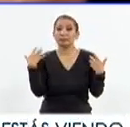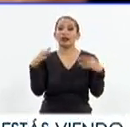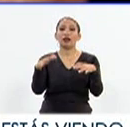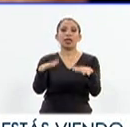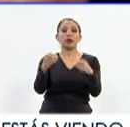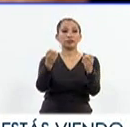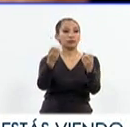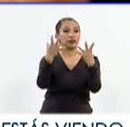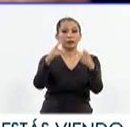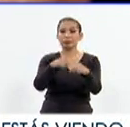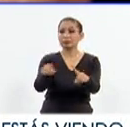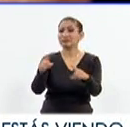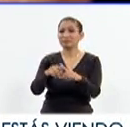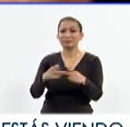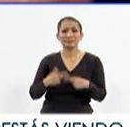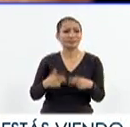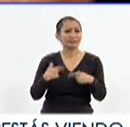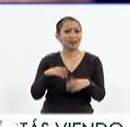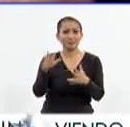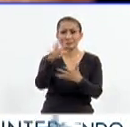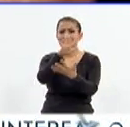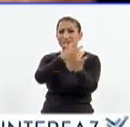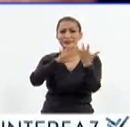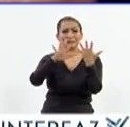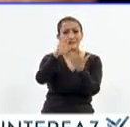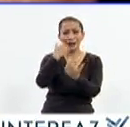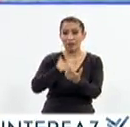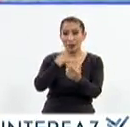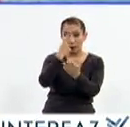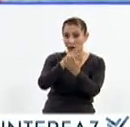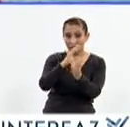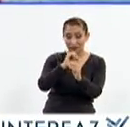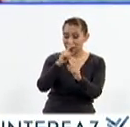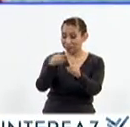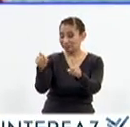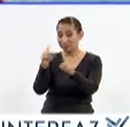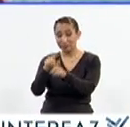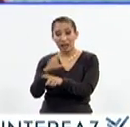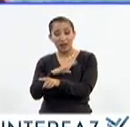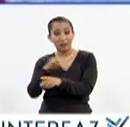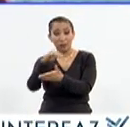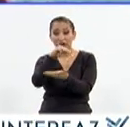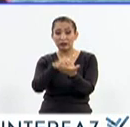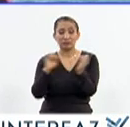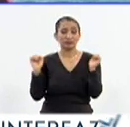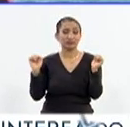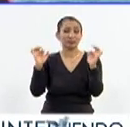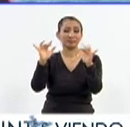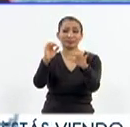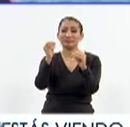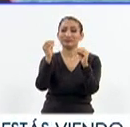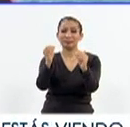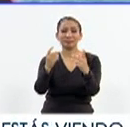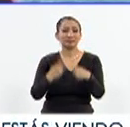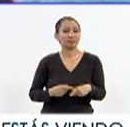ver cuánta diversidad había, ¿no? No solamente canadienses, sino que Montreal recibe